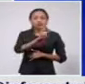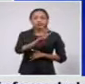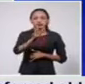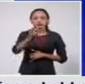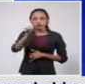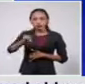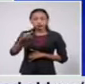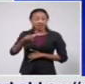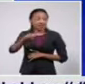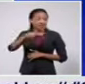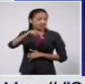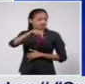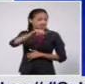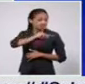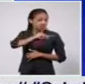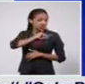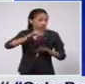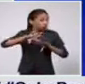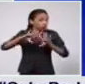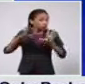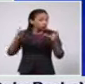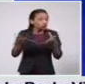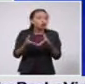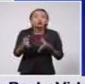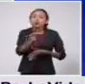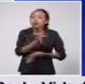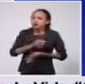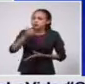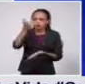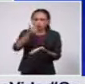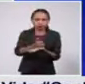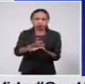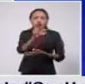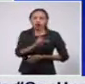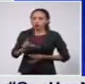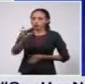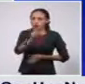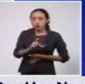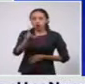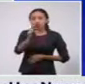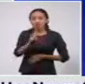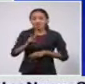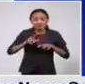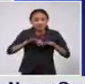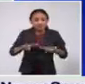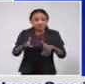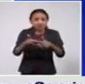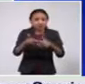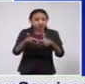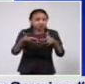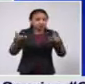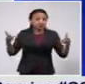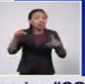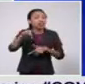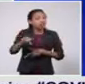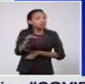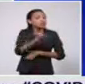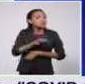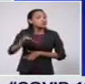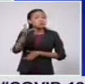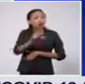ayer, todos del municipio cabecera, elevada transmisión en este municipio que